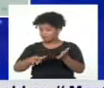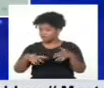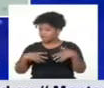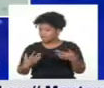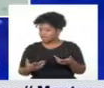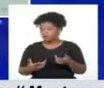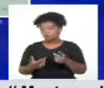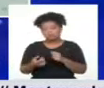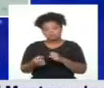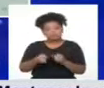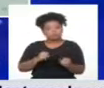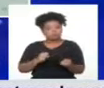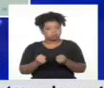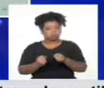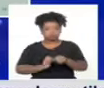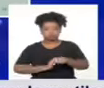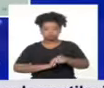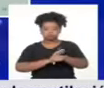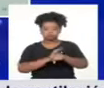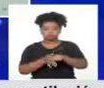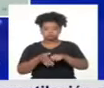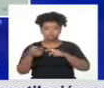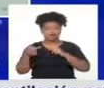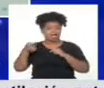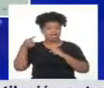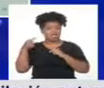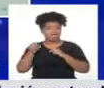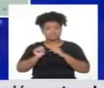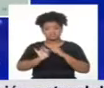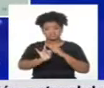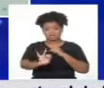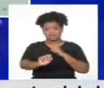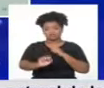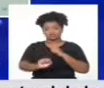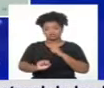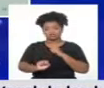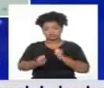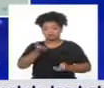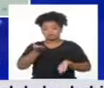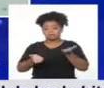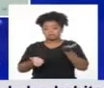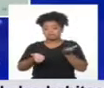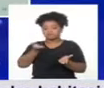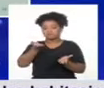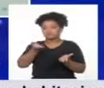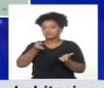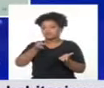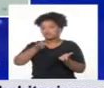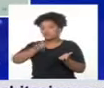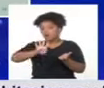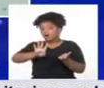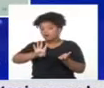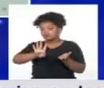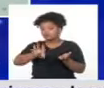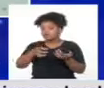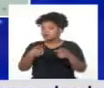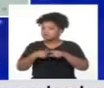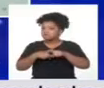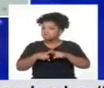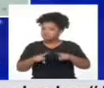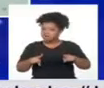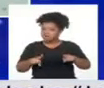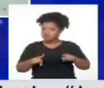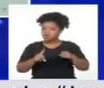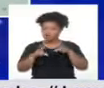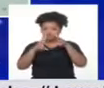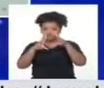control de la pandemia, ayer con 7, incluso 4 más que la jornada anterior, pero no podemos por una cifra que